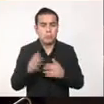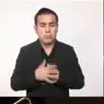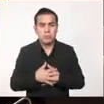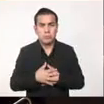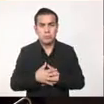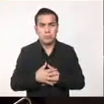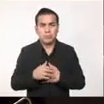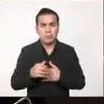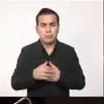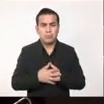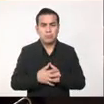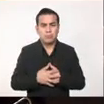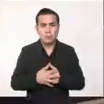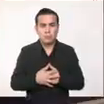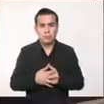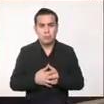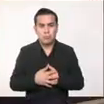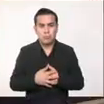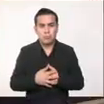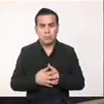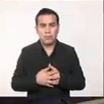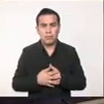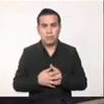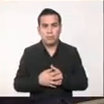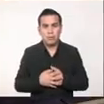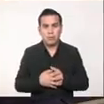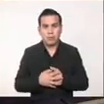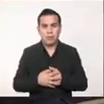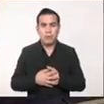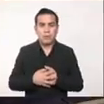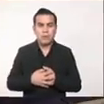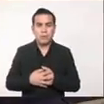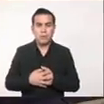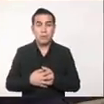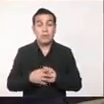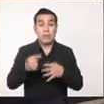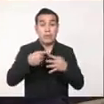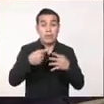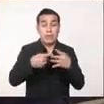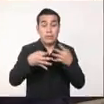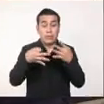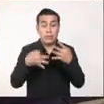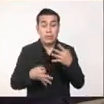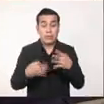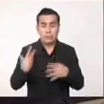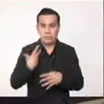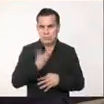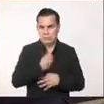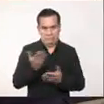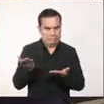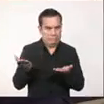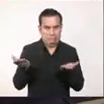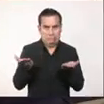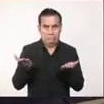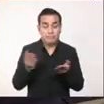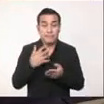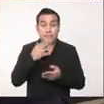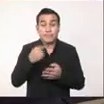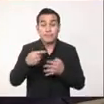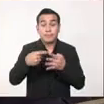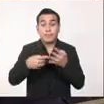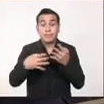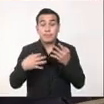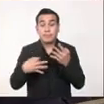escoja a alguien. Ah, bueno. Inmediatamente, dice la ley orgánica. Dice la ley orgánica, que no la escribimos nosotros. Ley